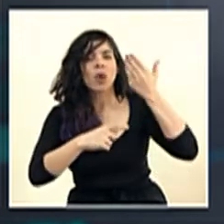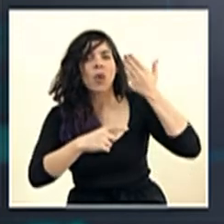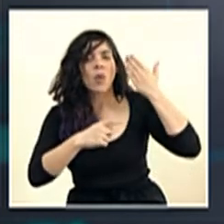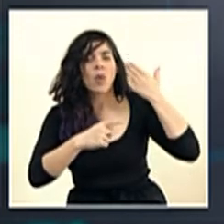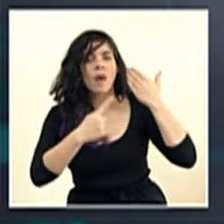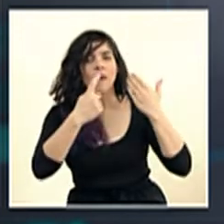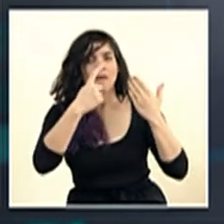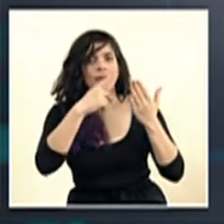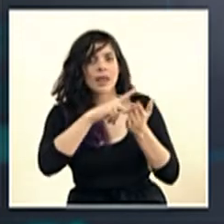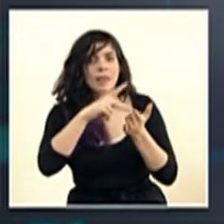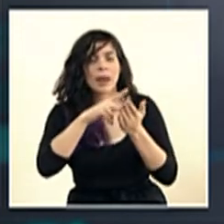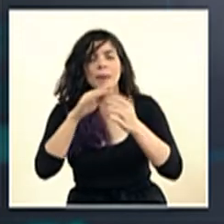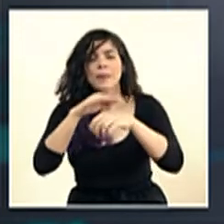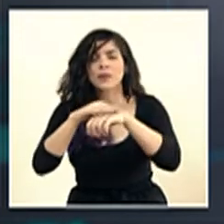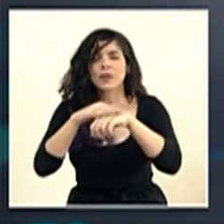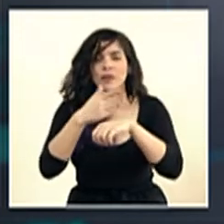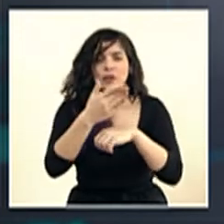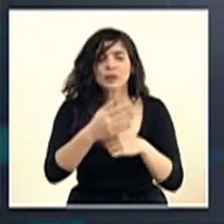colocar. Por favor.